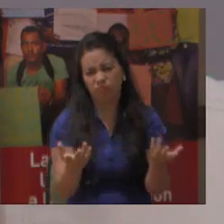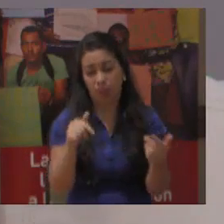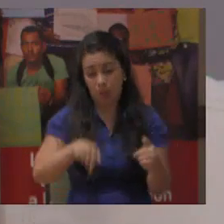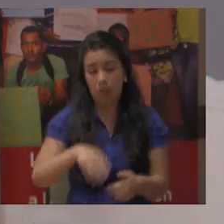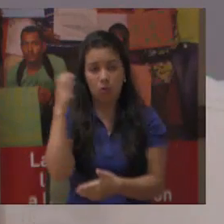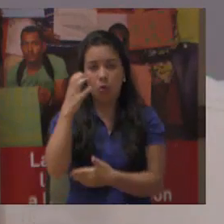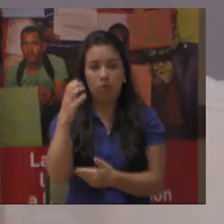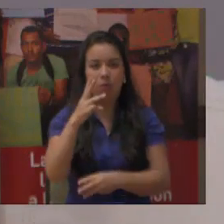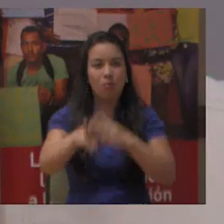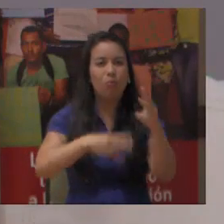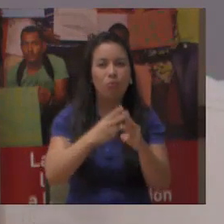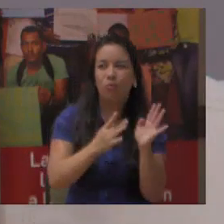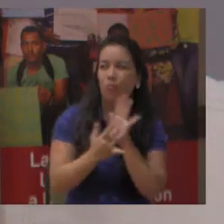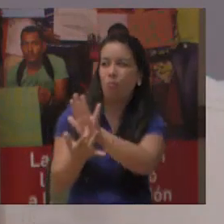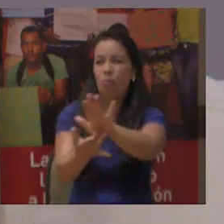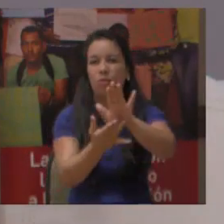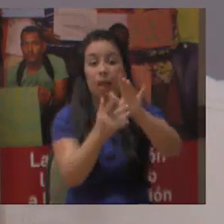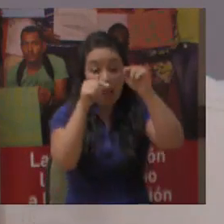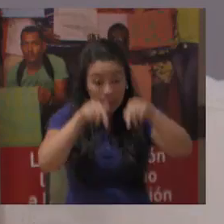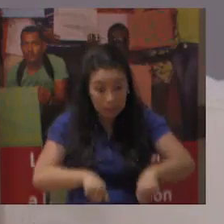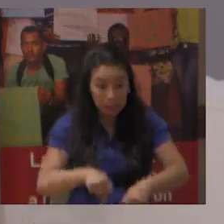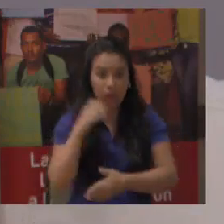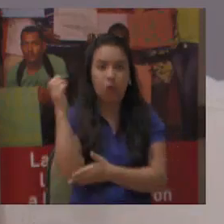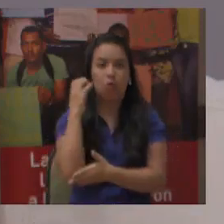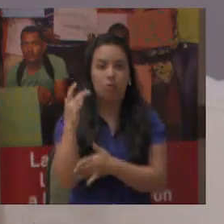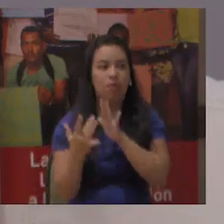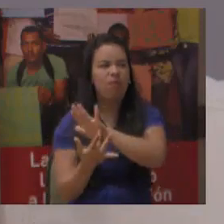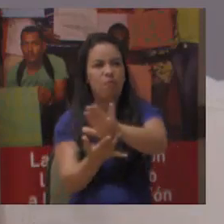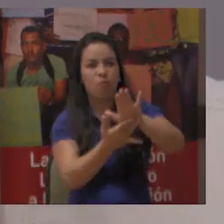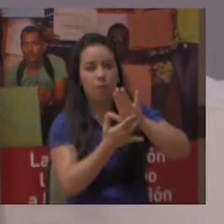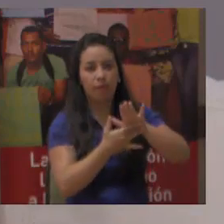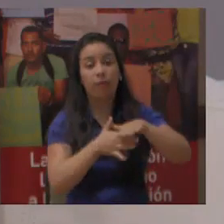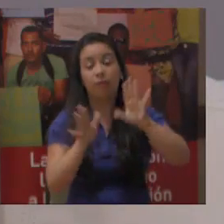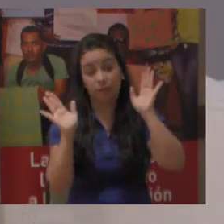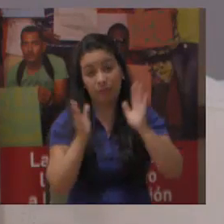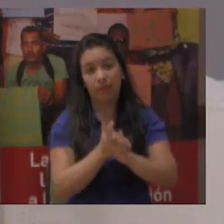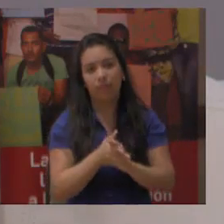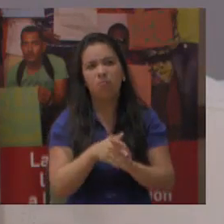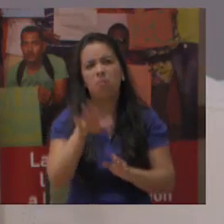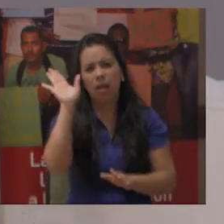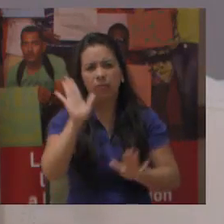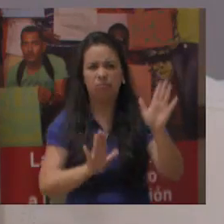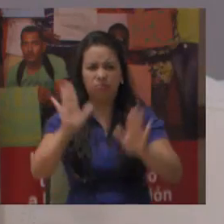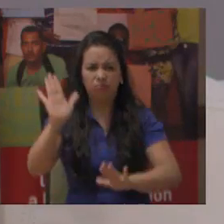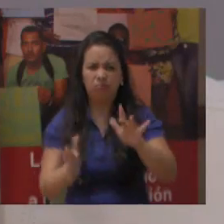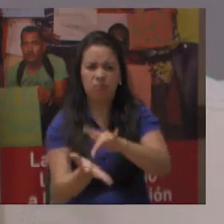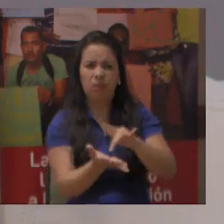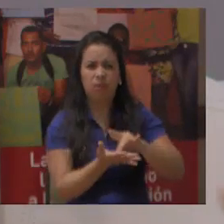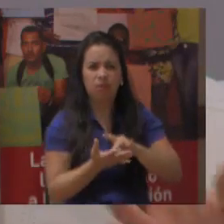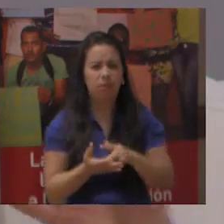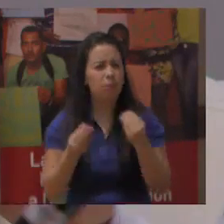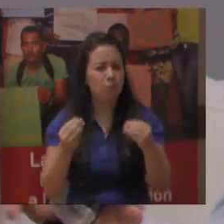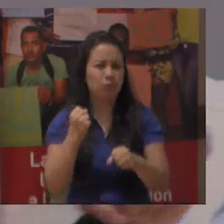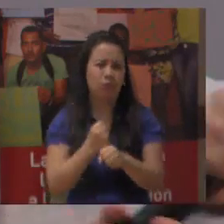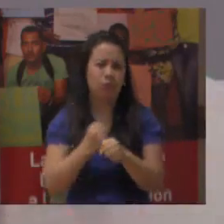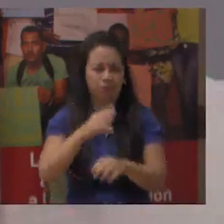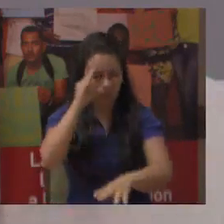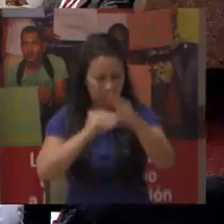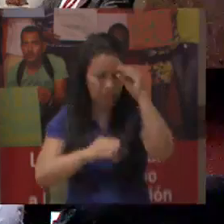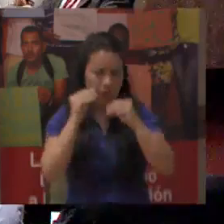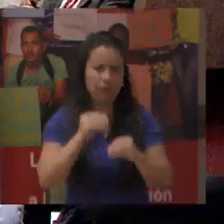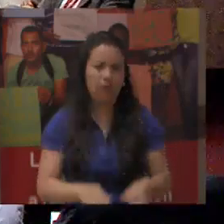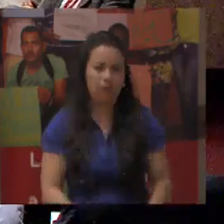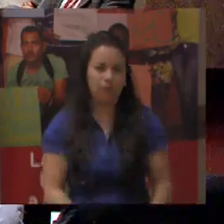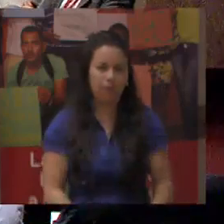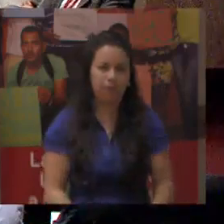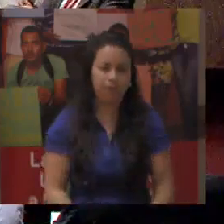es mostrarle al país que aquí hay un capital humano, sobre todo nuestros participantes, enorme y que hay mucho por aprender todavía.